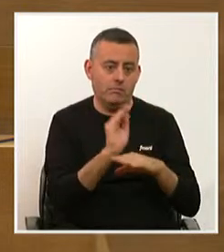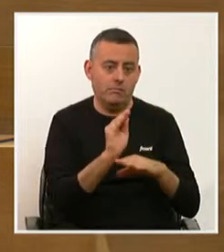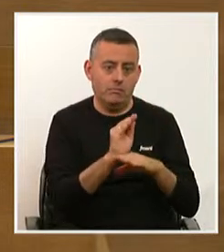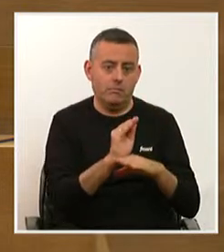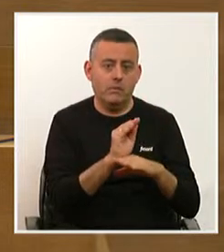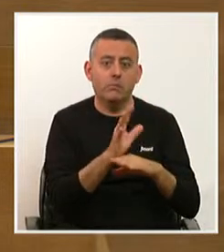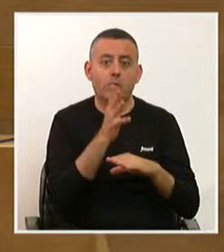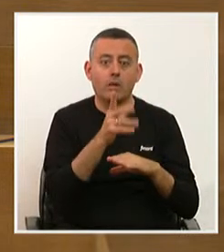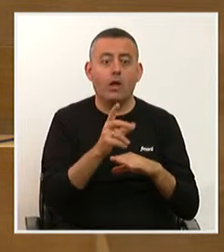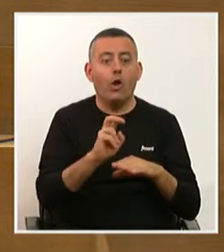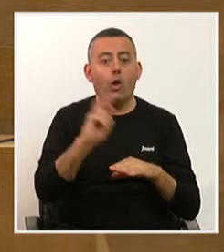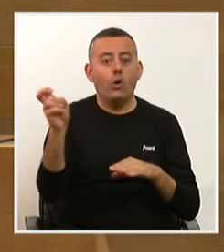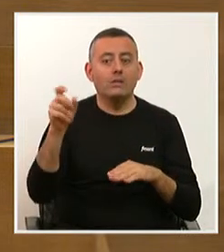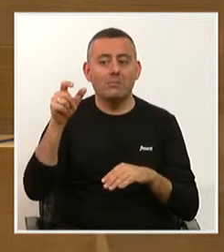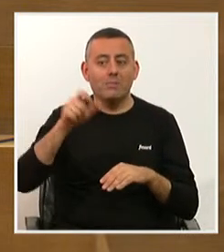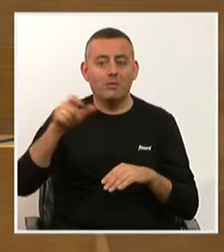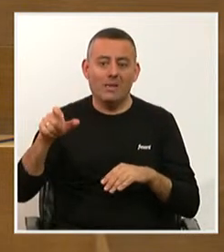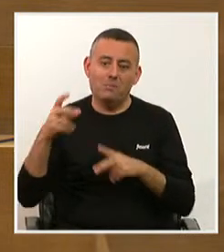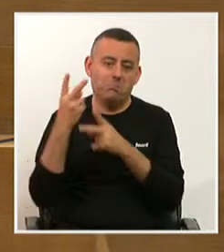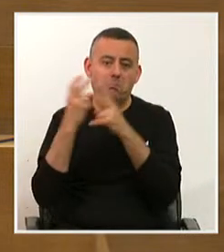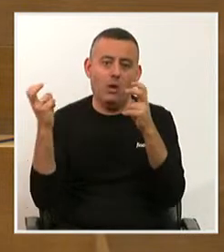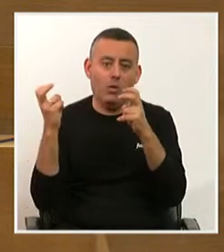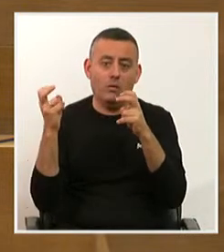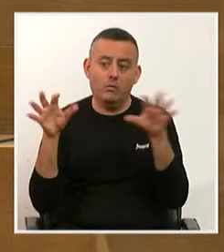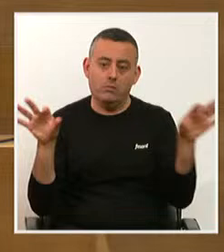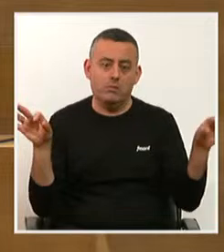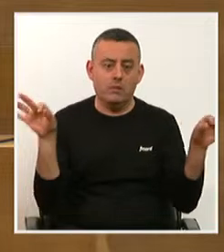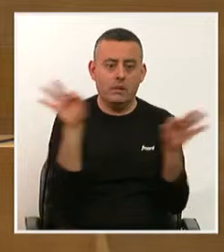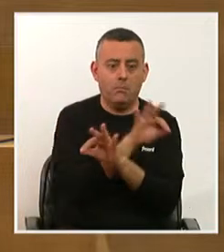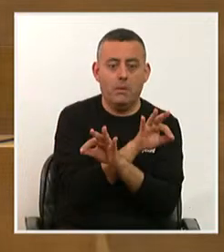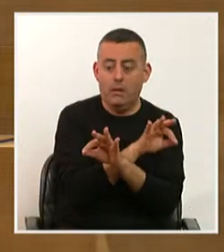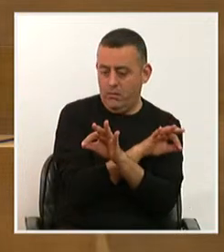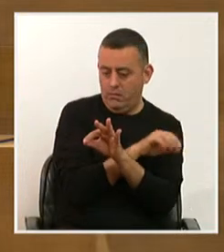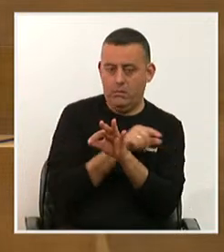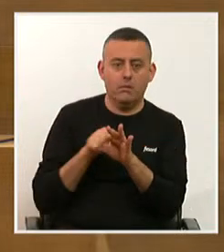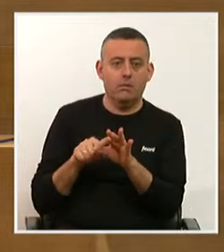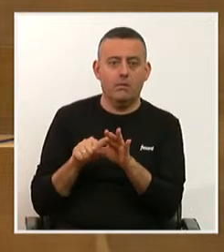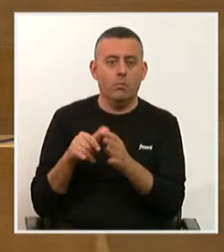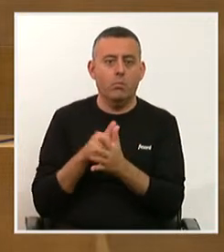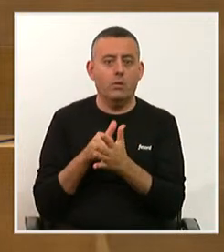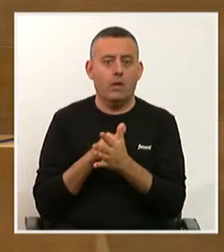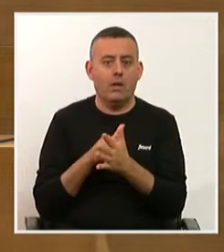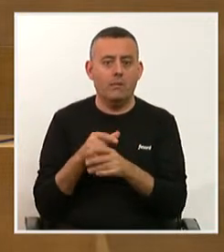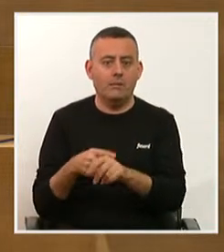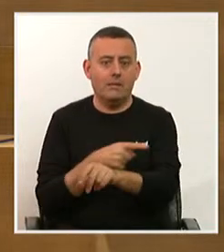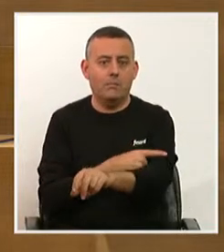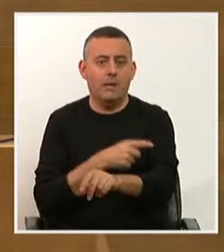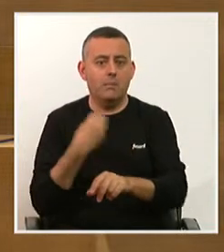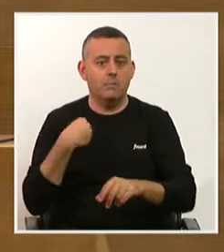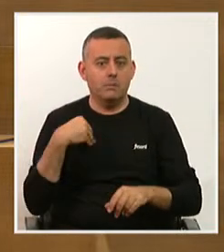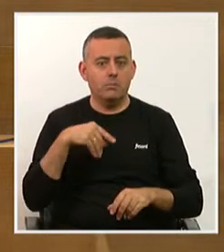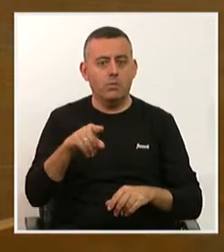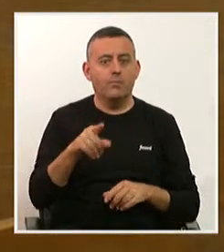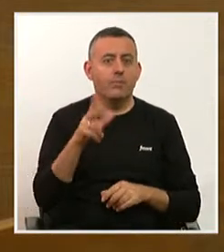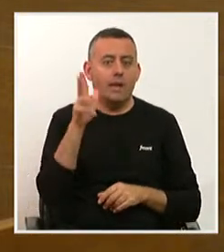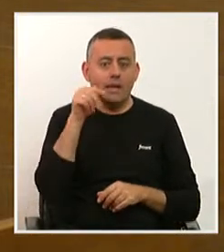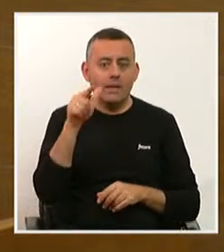ell ell en una situa de vulnerabil extrema a la que se ales famili